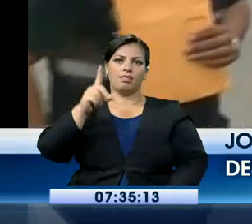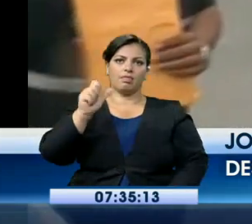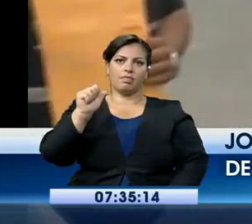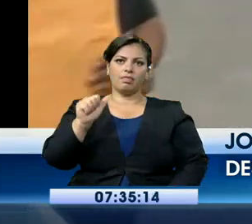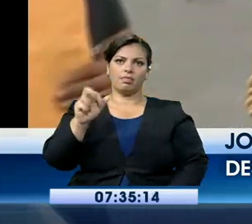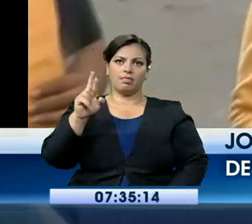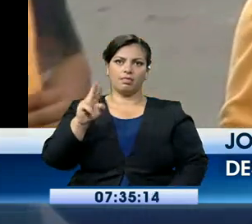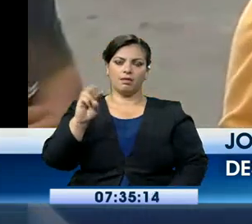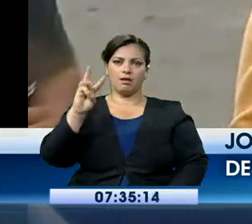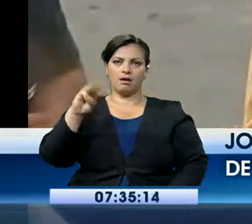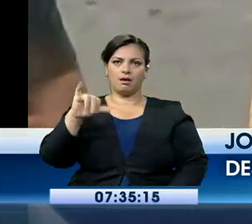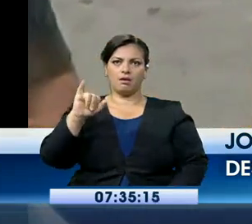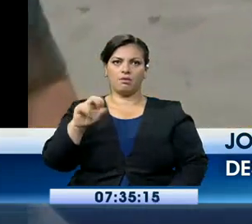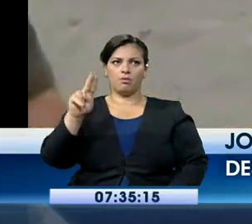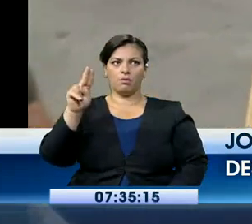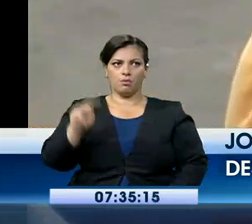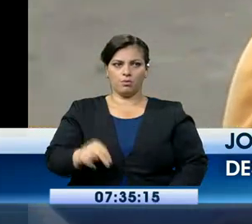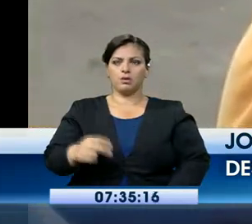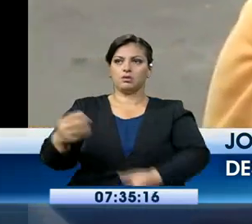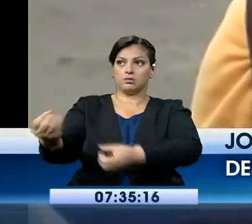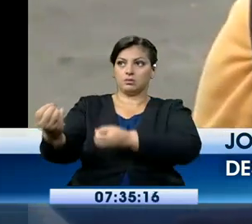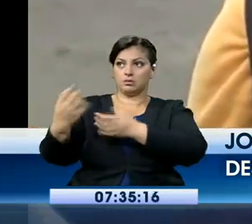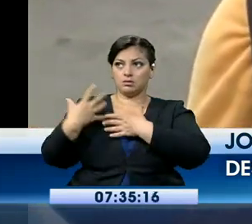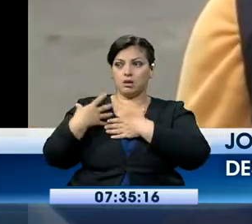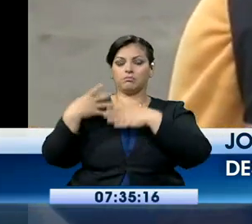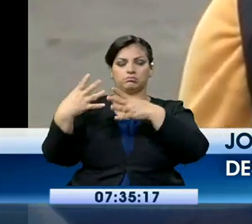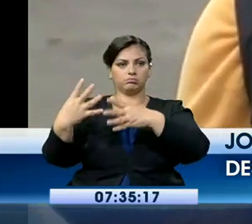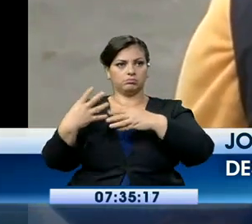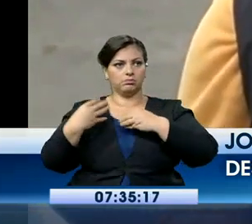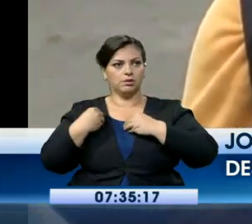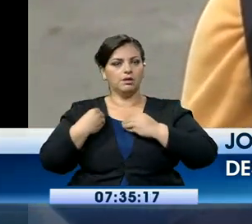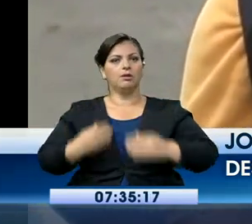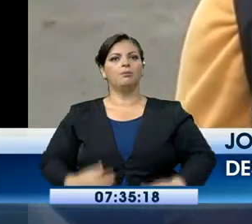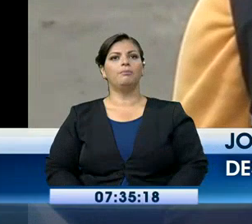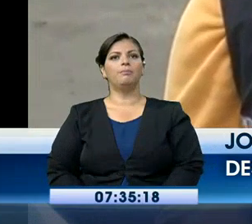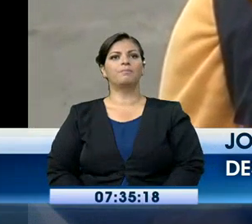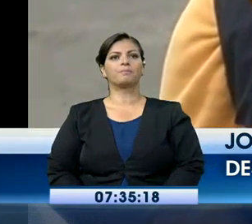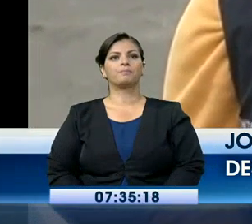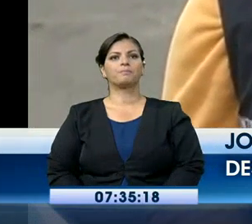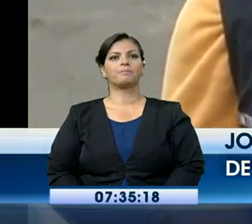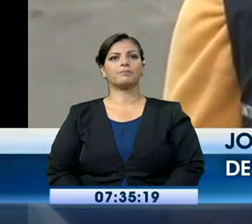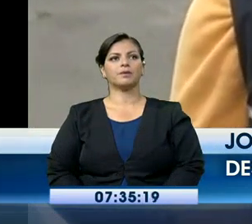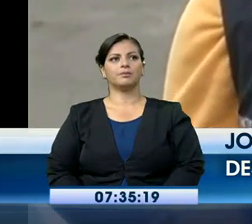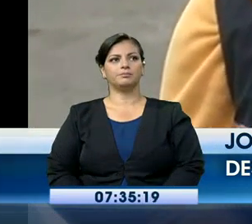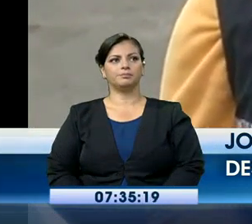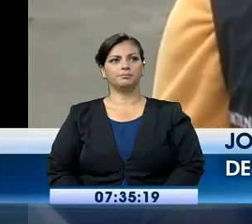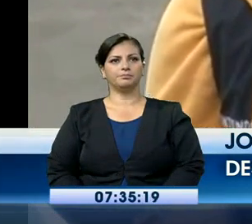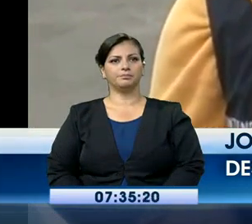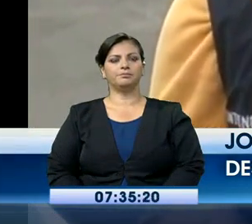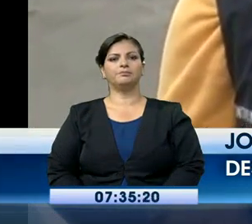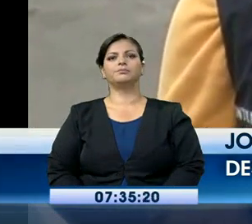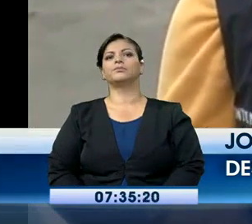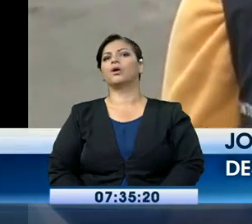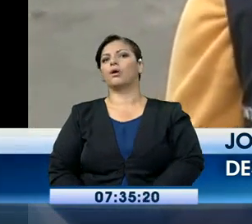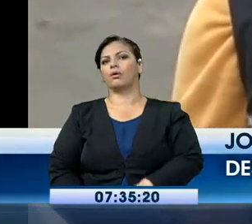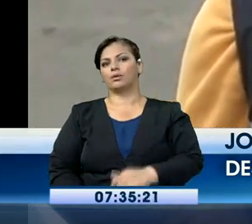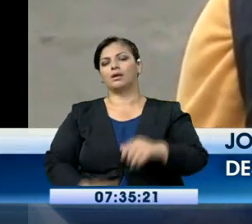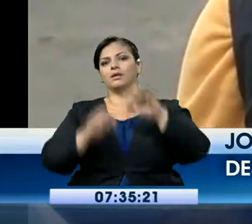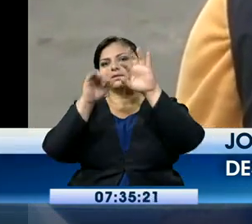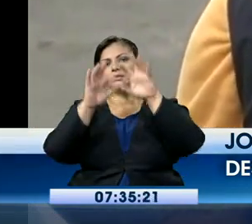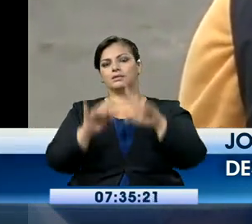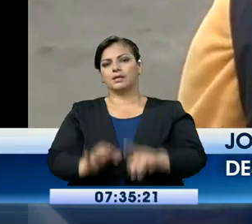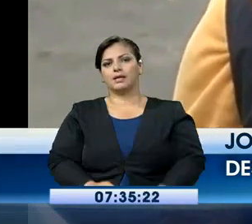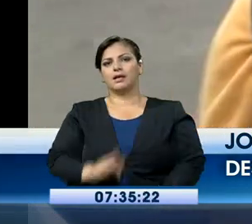la intervención de las entidades públicas competentes, como lo es el asentamiento irregular humano, que es la